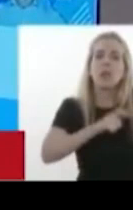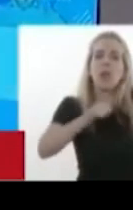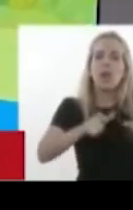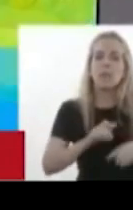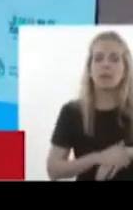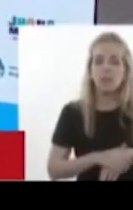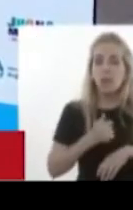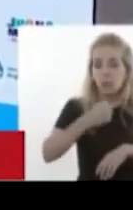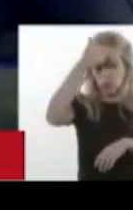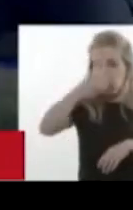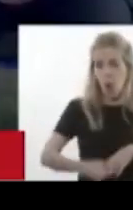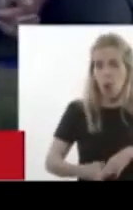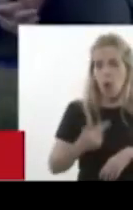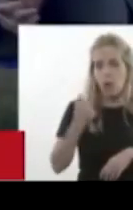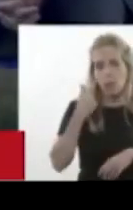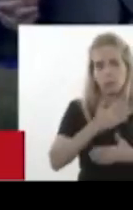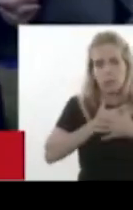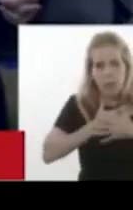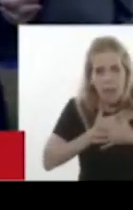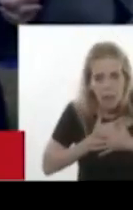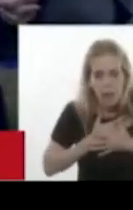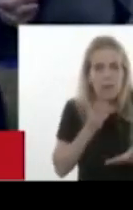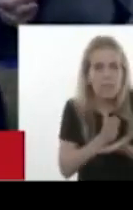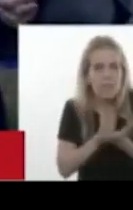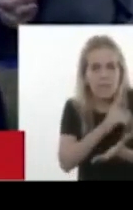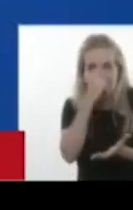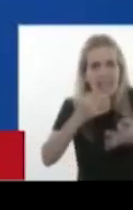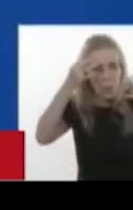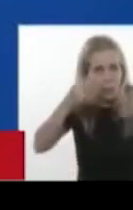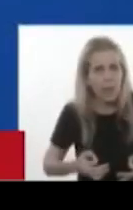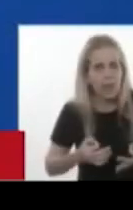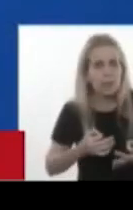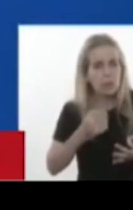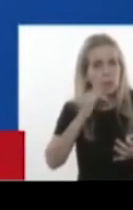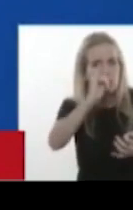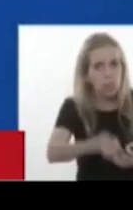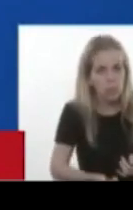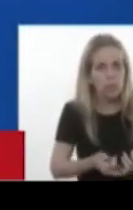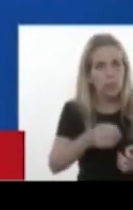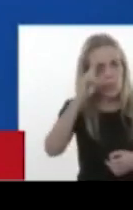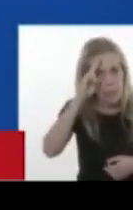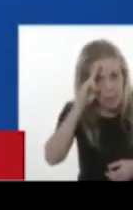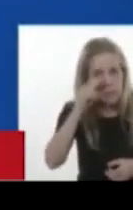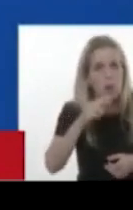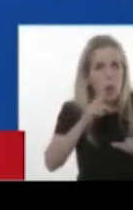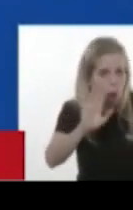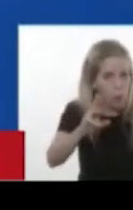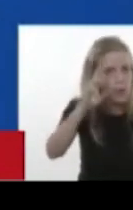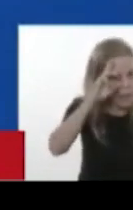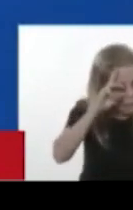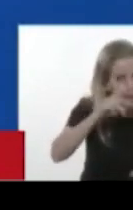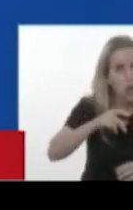Yo que soy un hombre que ama el Estado del Derecho, el Estado de Derecho, y que reivindico el Estado de Derecho, y que respeto las sentencias